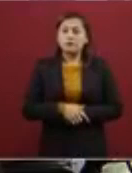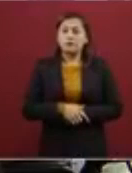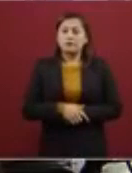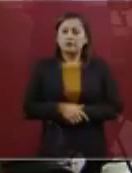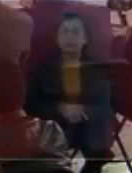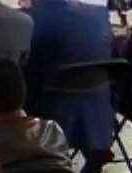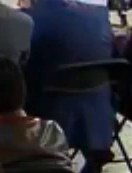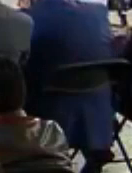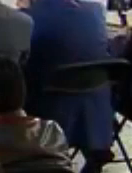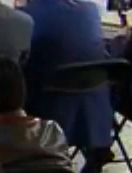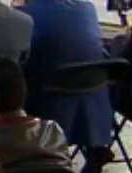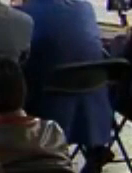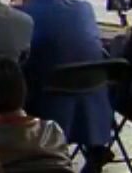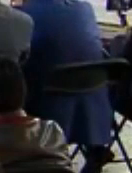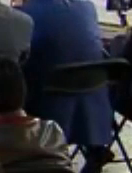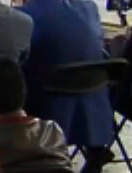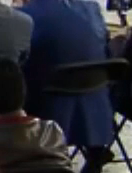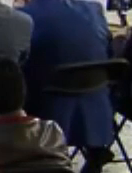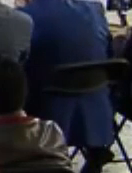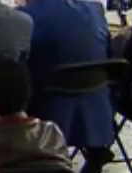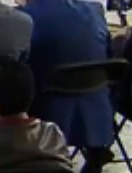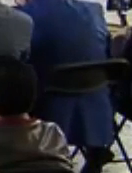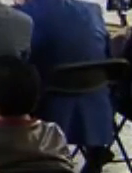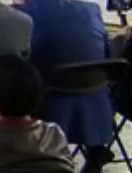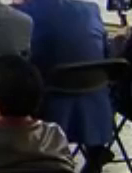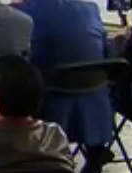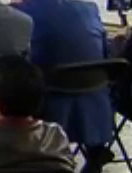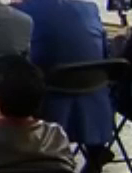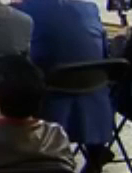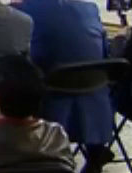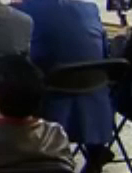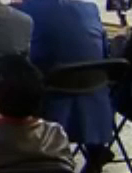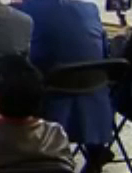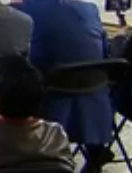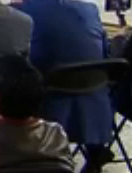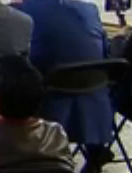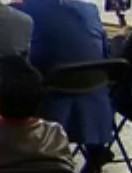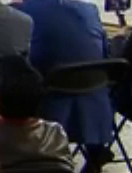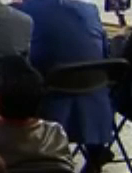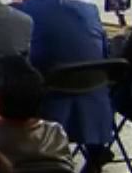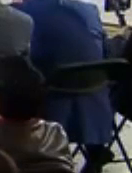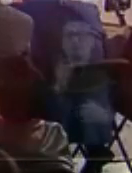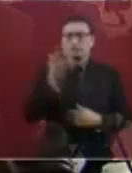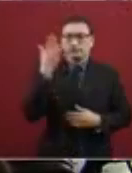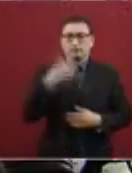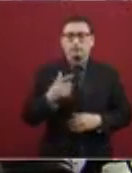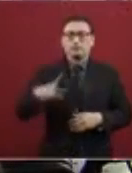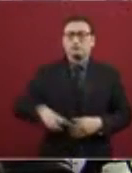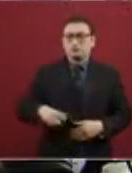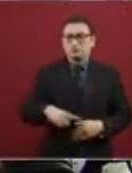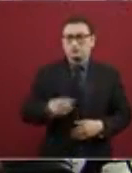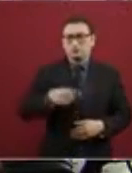Cuando se negoció el Tratado de Libre Comercio y el gobierno